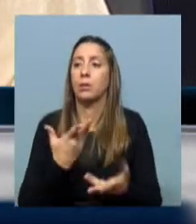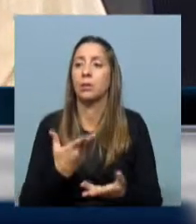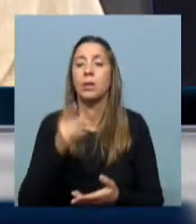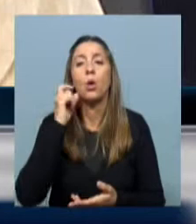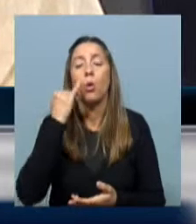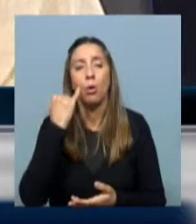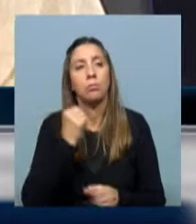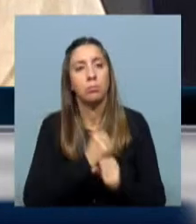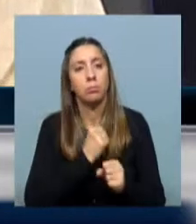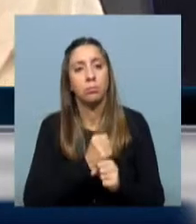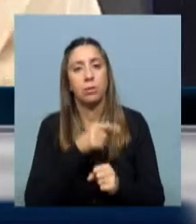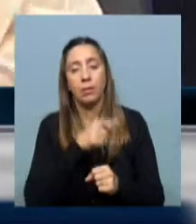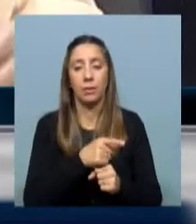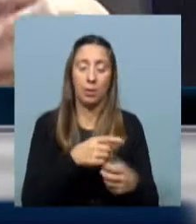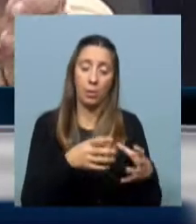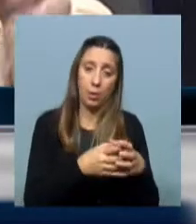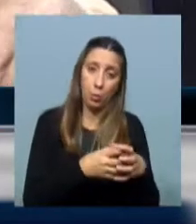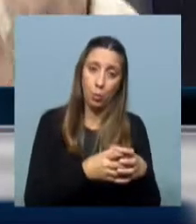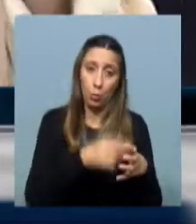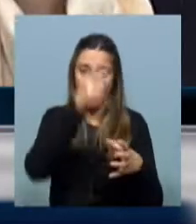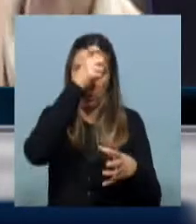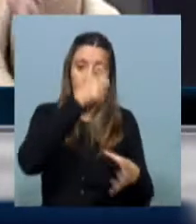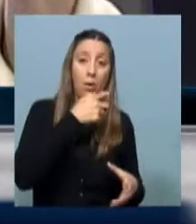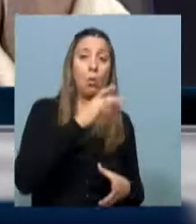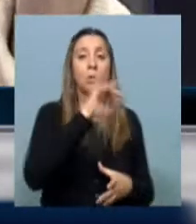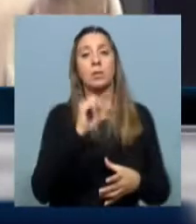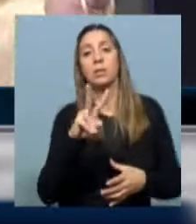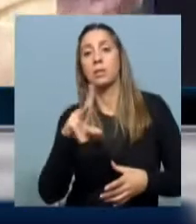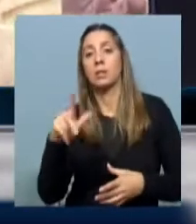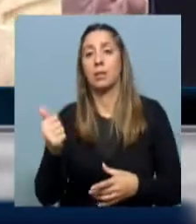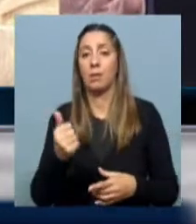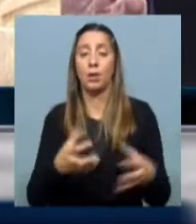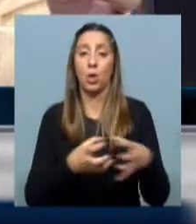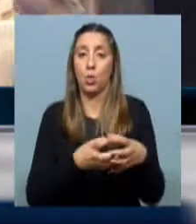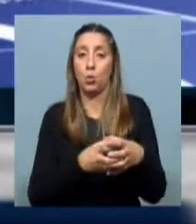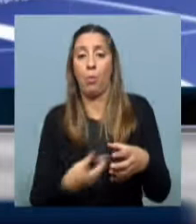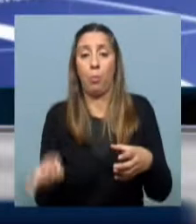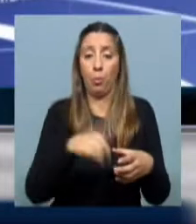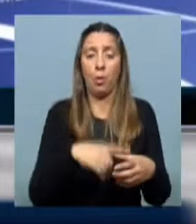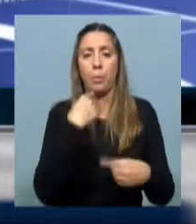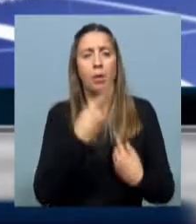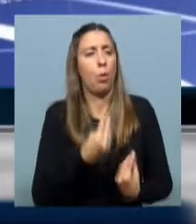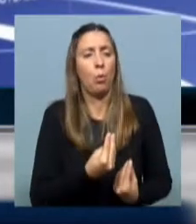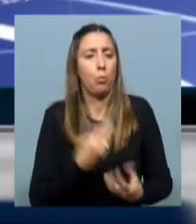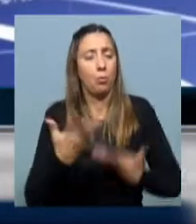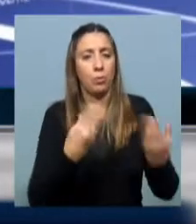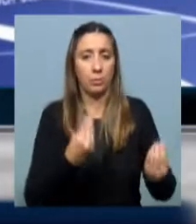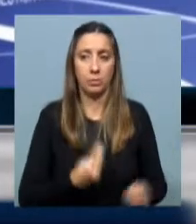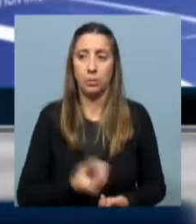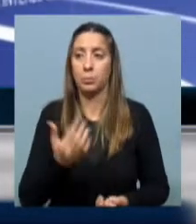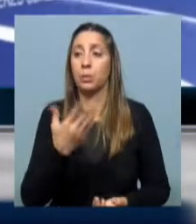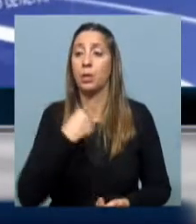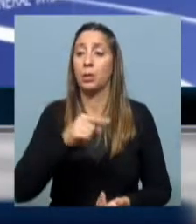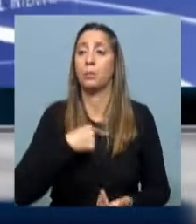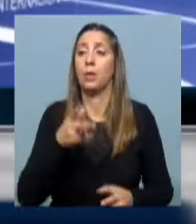Godoy, que está como jefe de un cuerpo, de un grupo, o a Zavala, que está como jefe de otro grupo, ir preguntándole, che, ¿cómo va el incendio? Porque no me